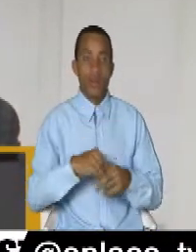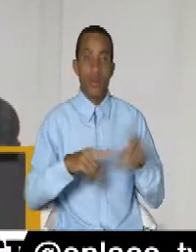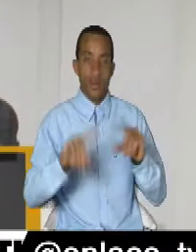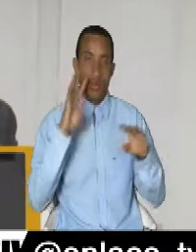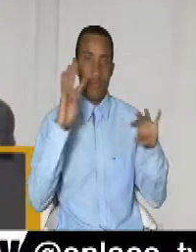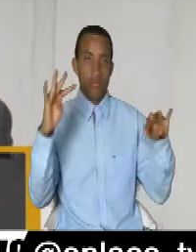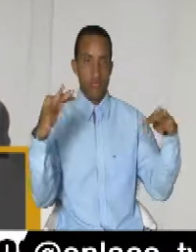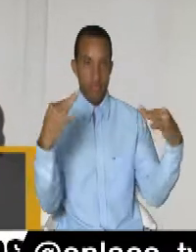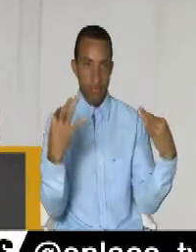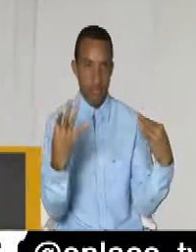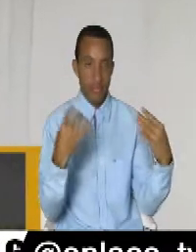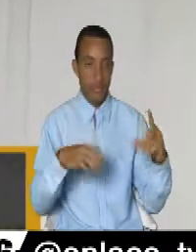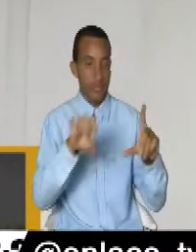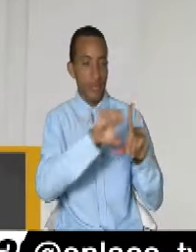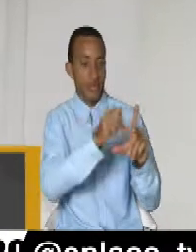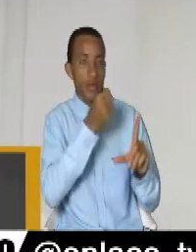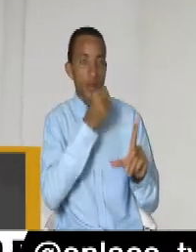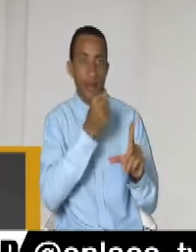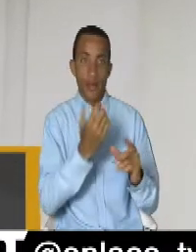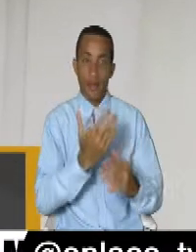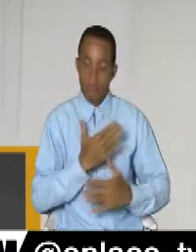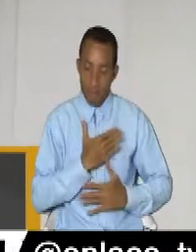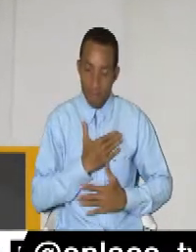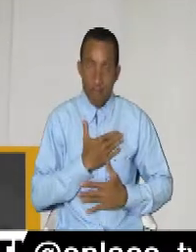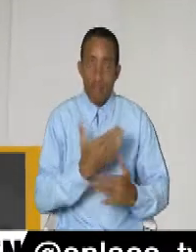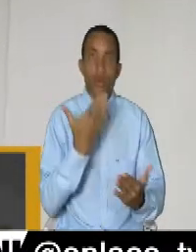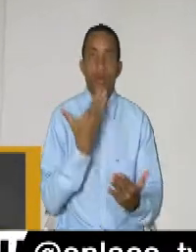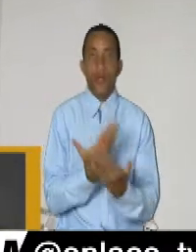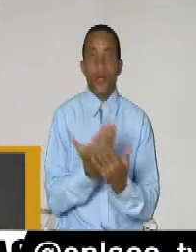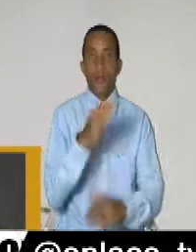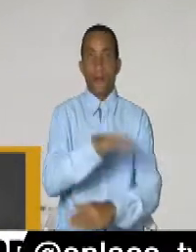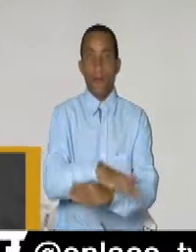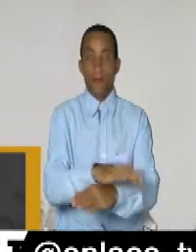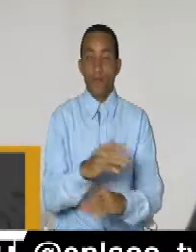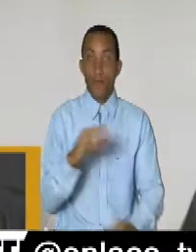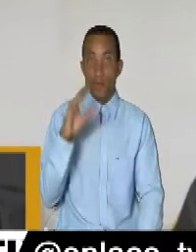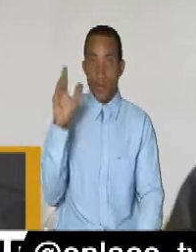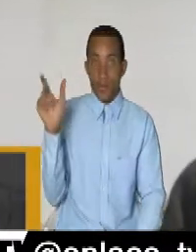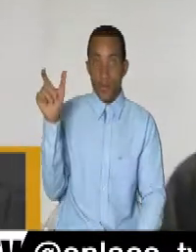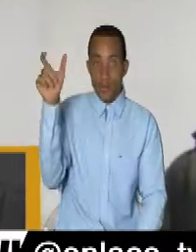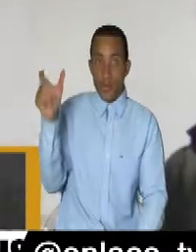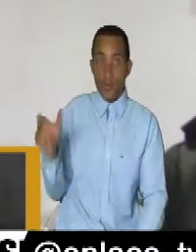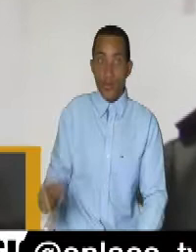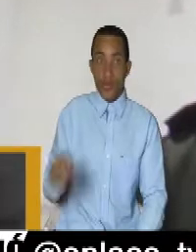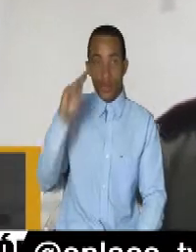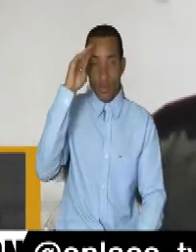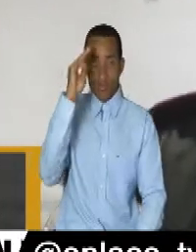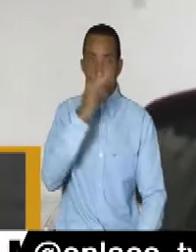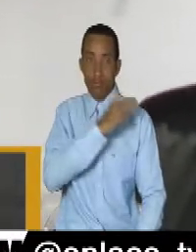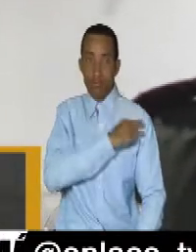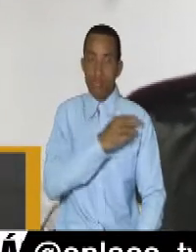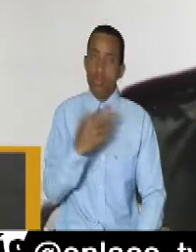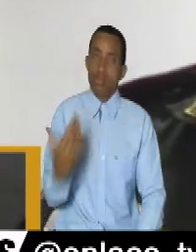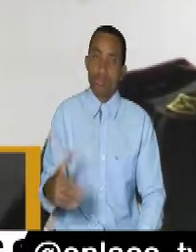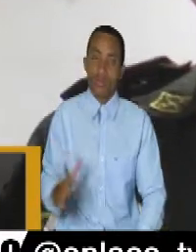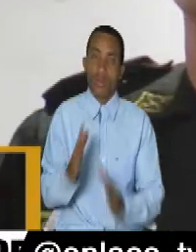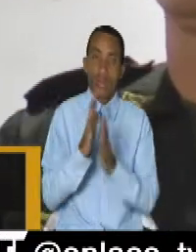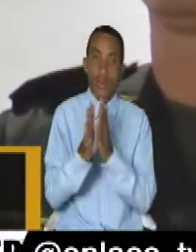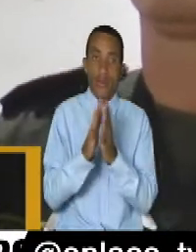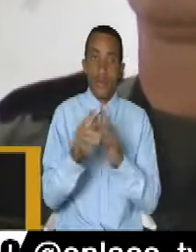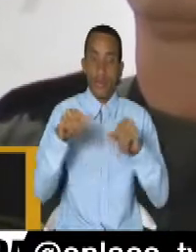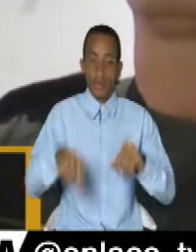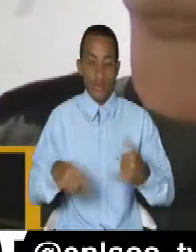de Enlace Noticias. Saludamos con las muy buenas tardes al coronel Roger Martínez Verdugo, comandante del Departamento de Policía del Magdalena Medio.